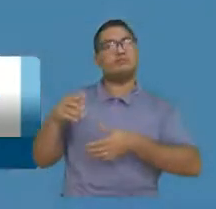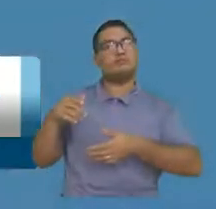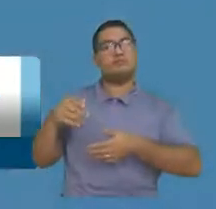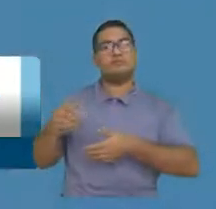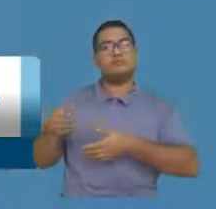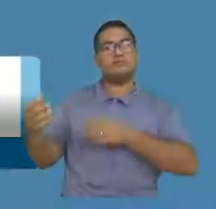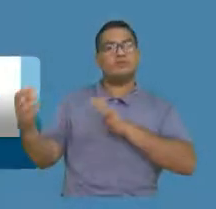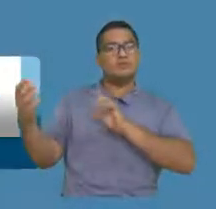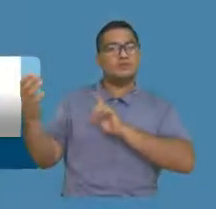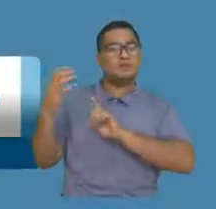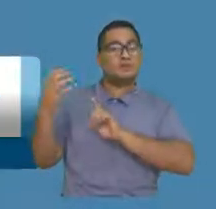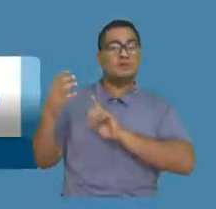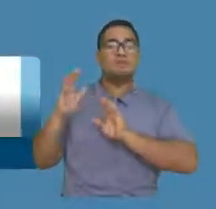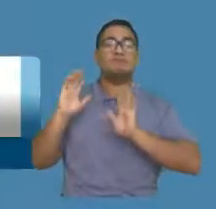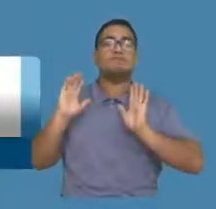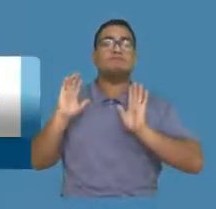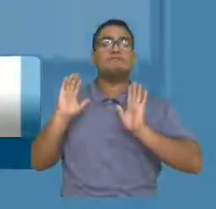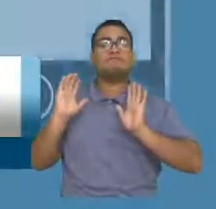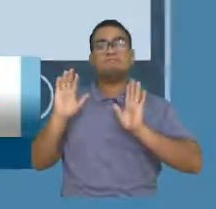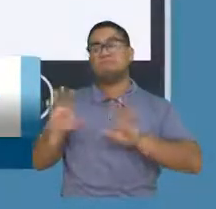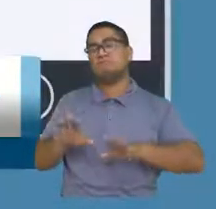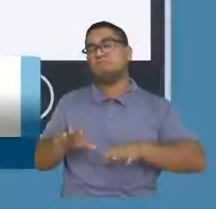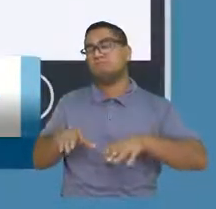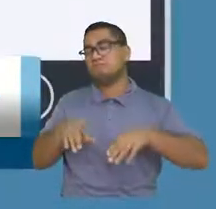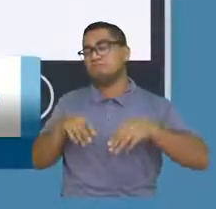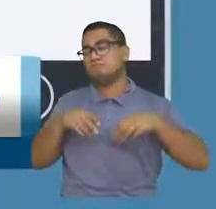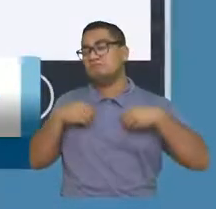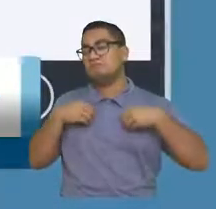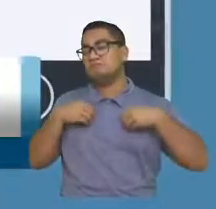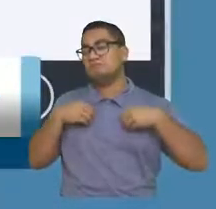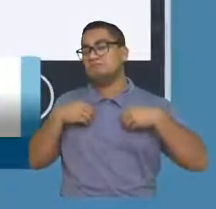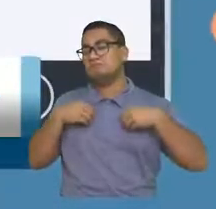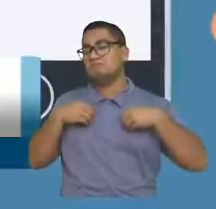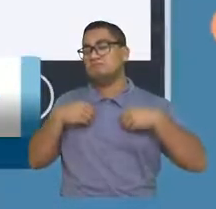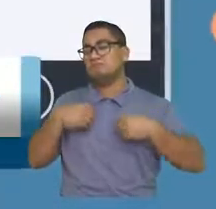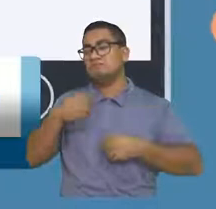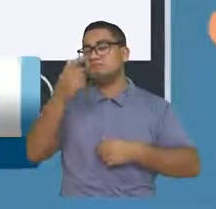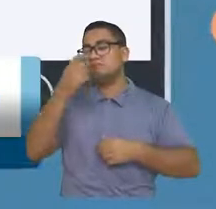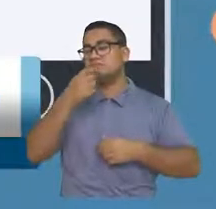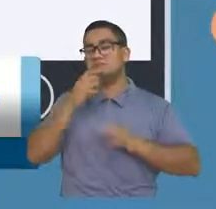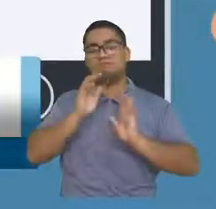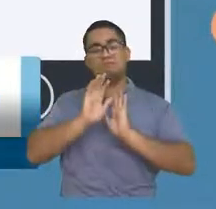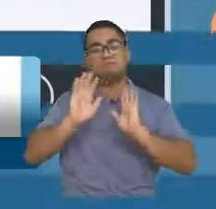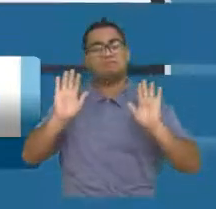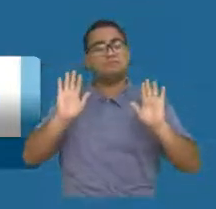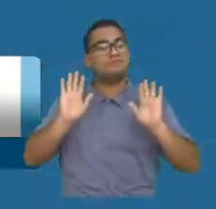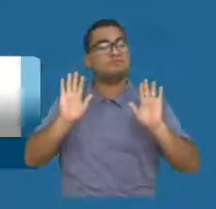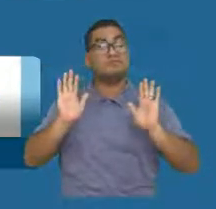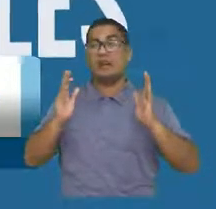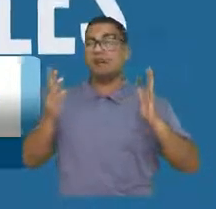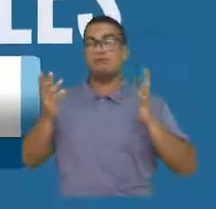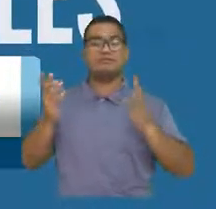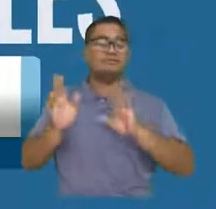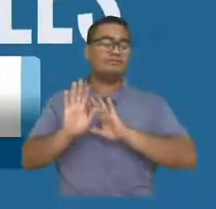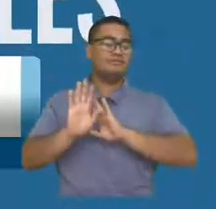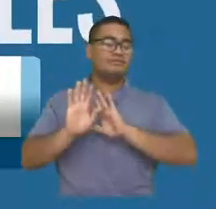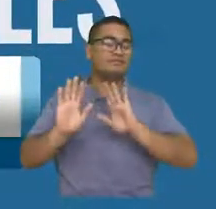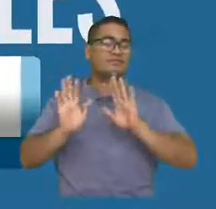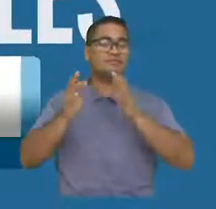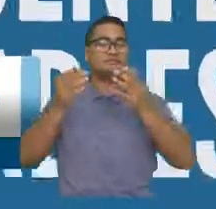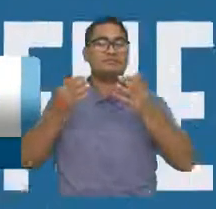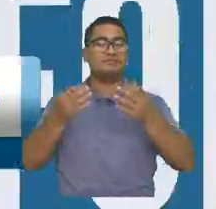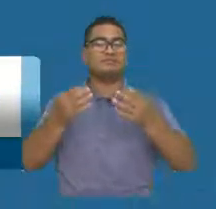algo desagradable. Aprendernos a enojar con conciencia también. Aprendernos